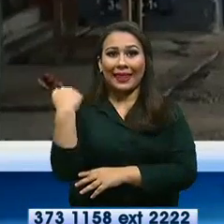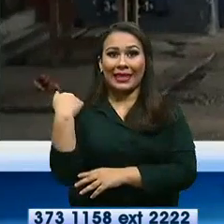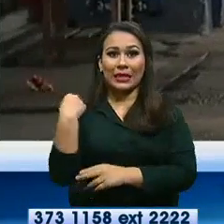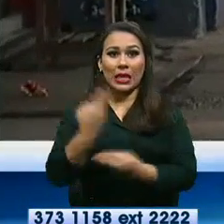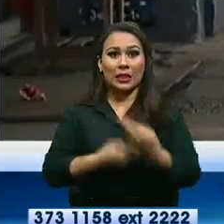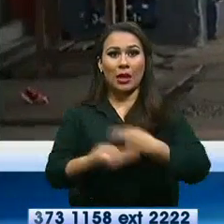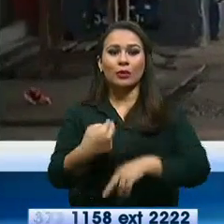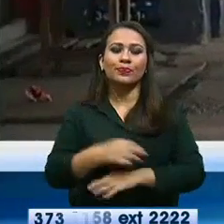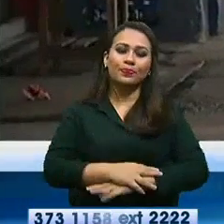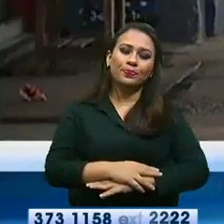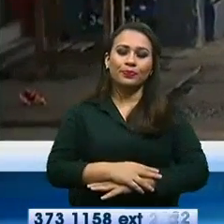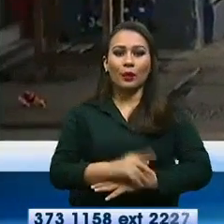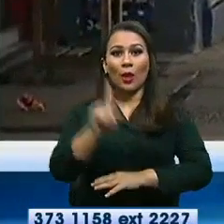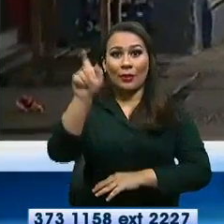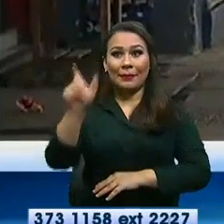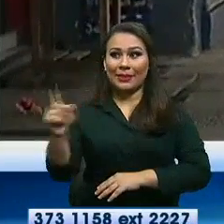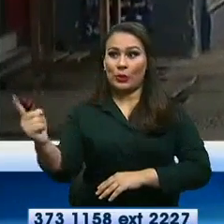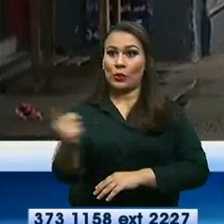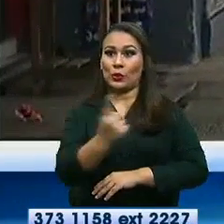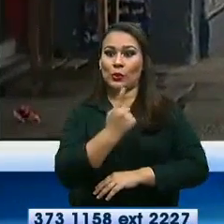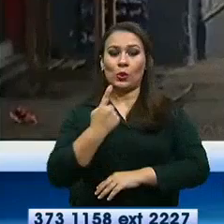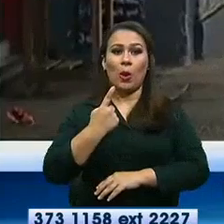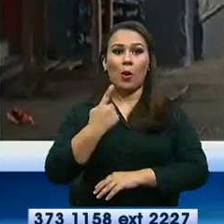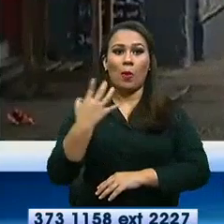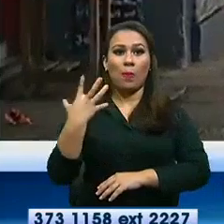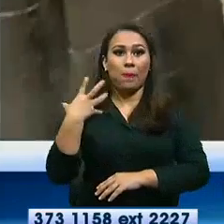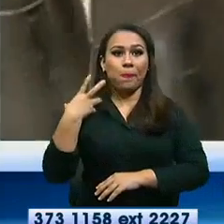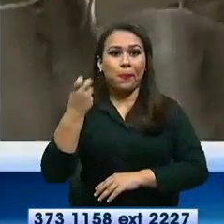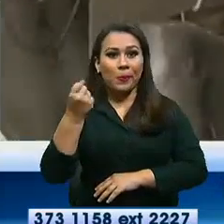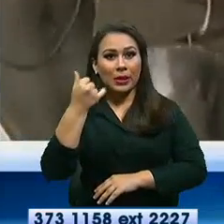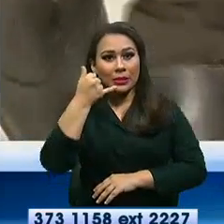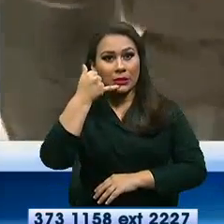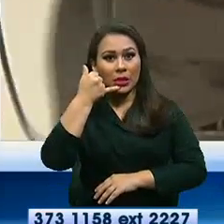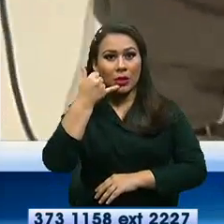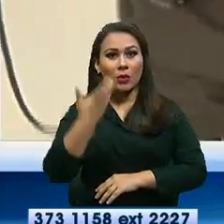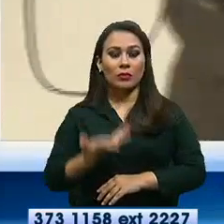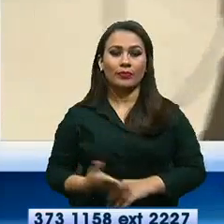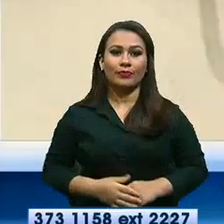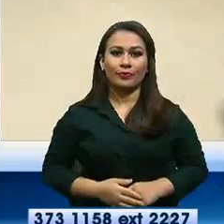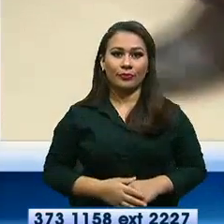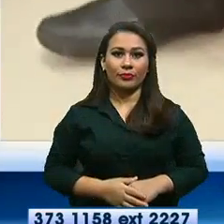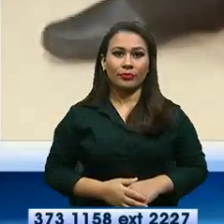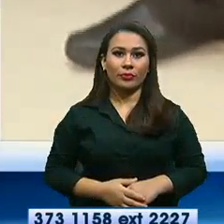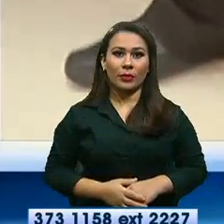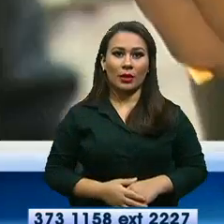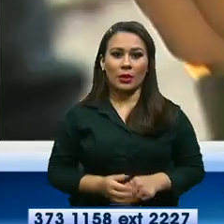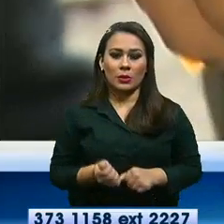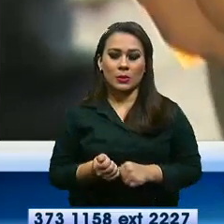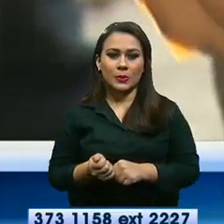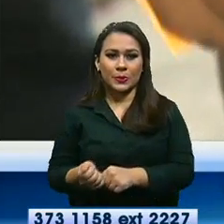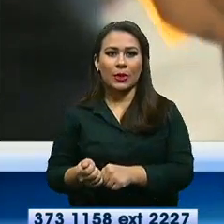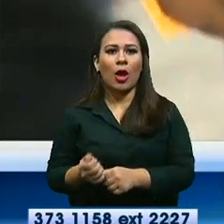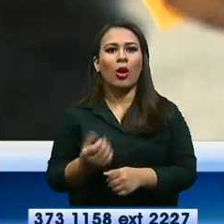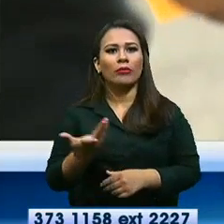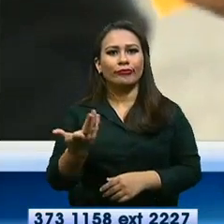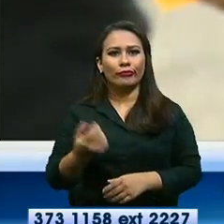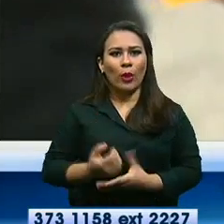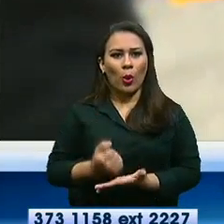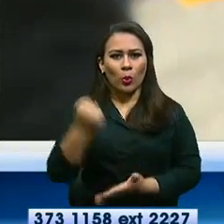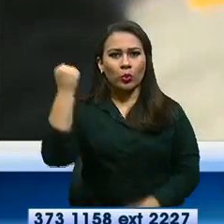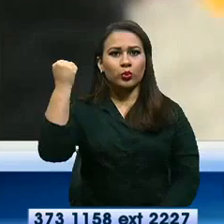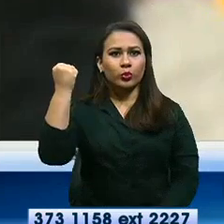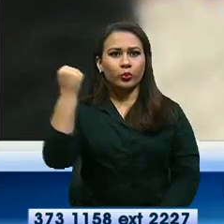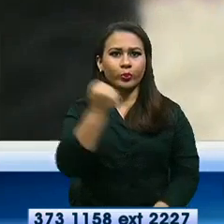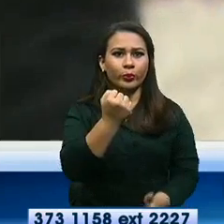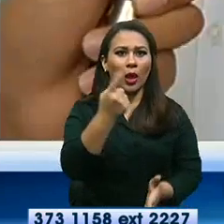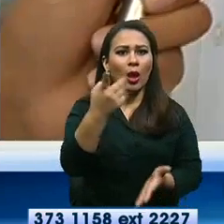de los implicados lo vio con el teléfono celular en sus manos y se le acercó para intimidarlo. Con un puñal de